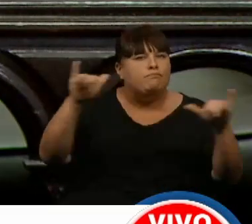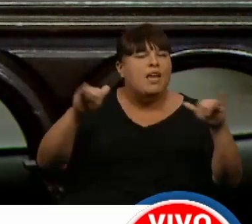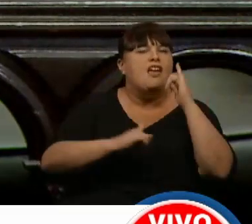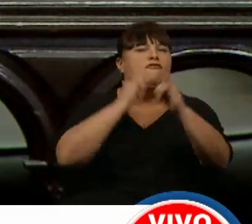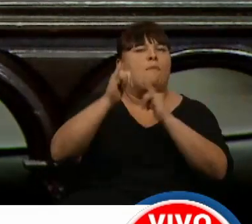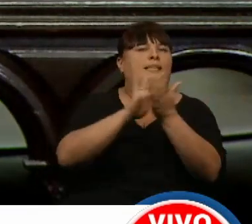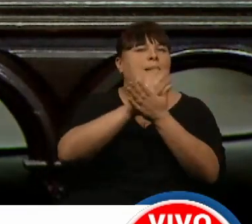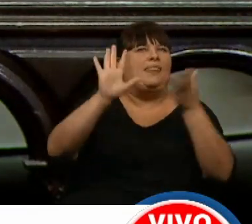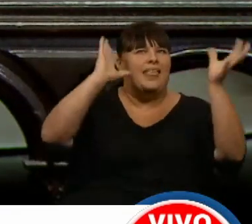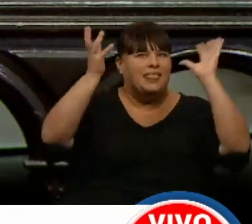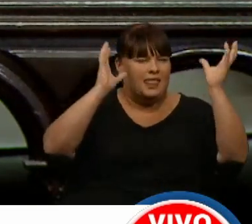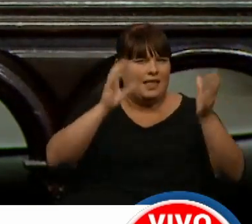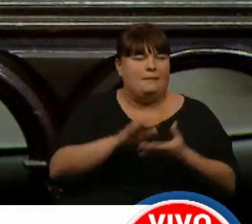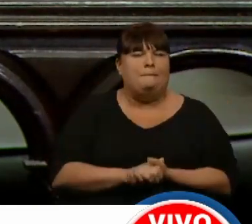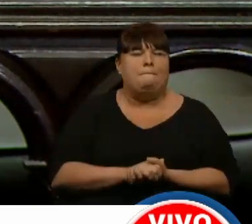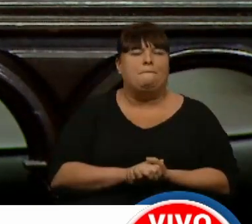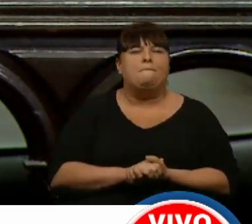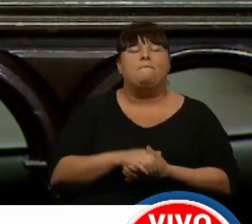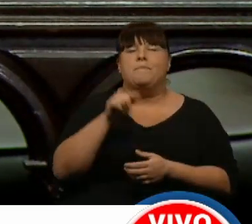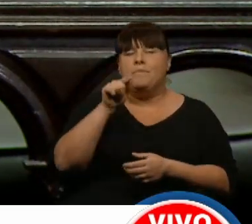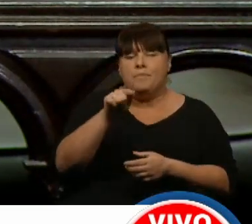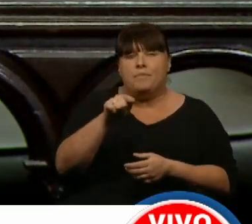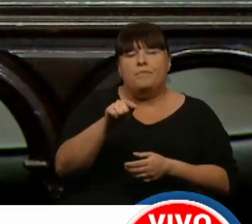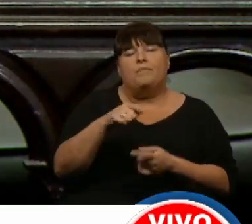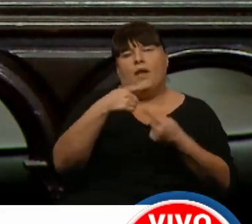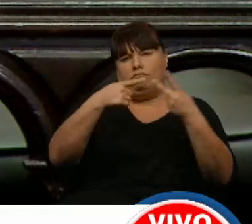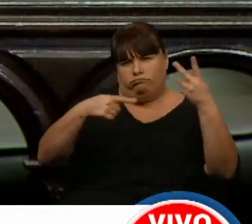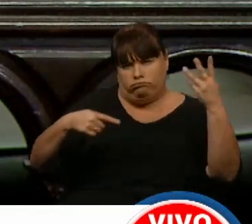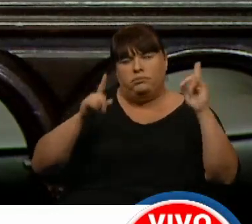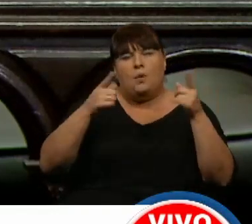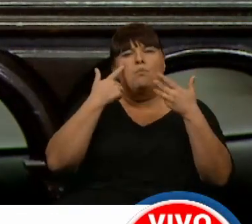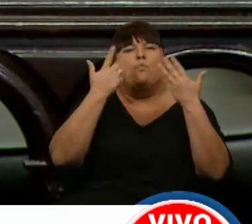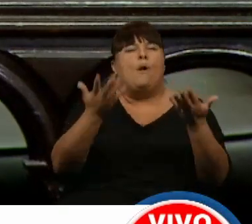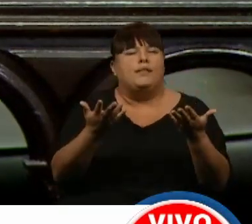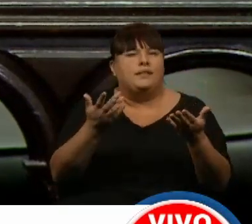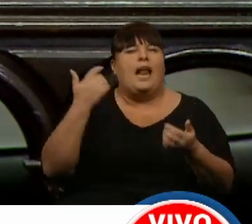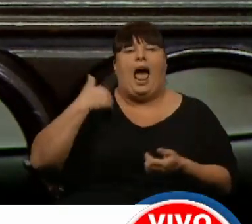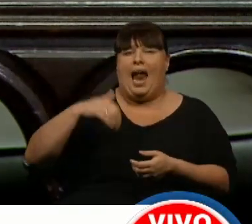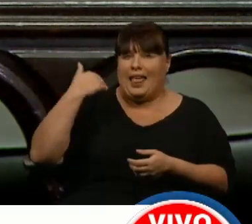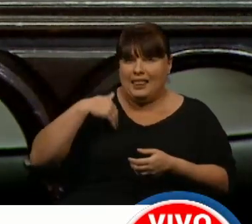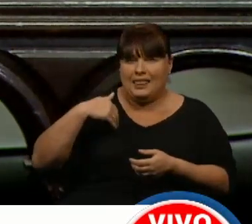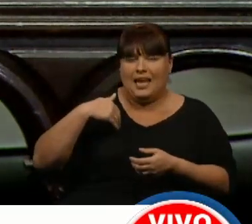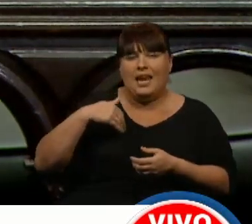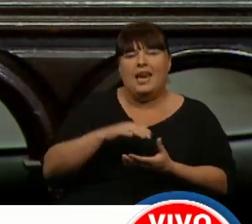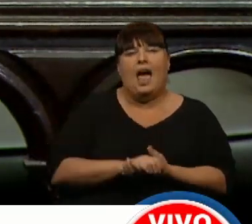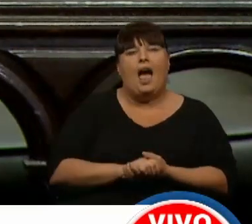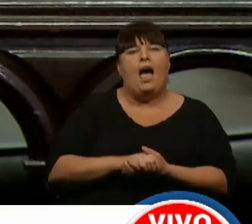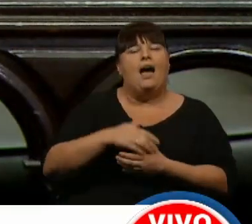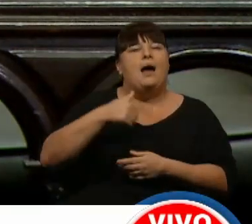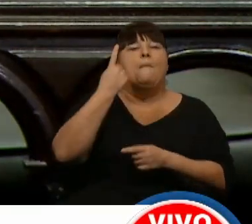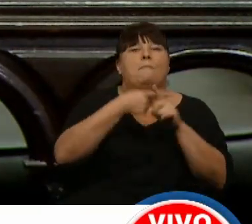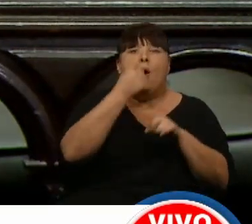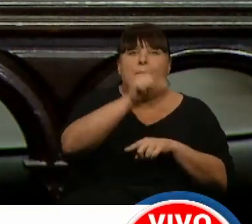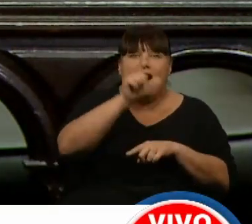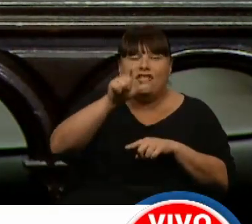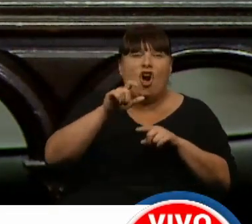reporte de transparencia climática. Allí, entre otras cosas, se mostraba que Argentina tenía las emisiones per